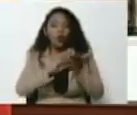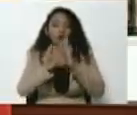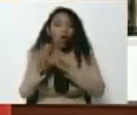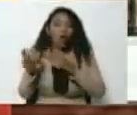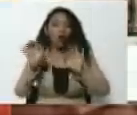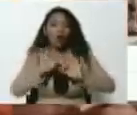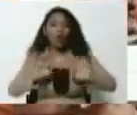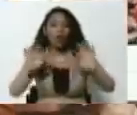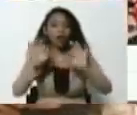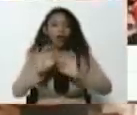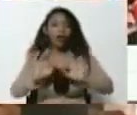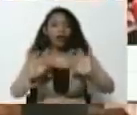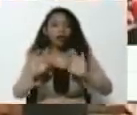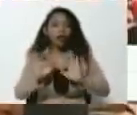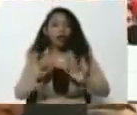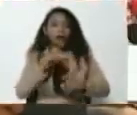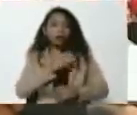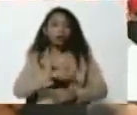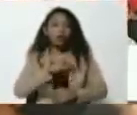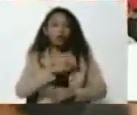o nada.